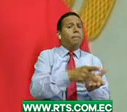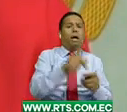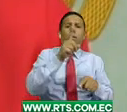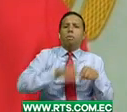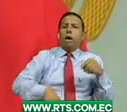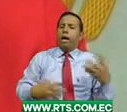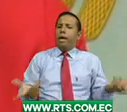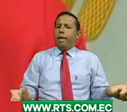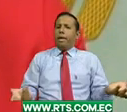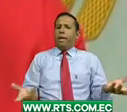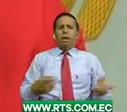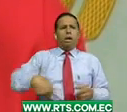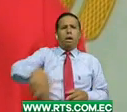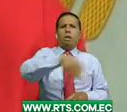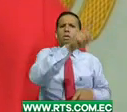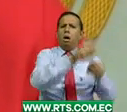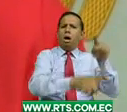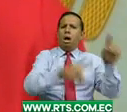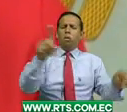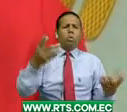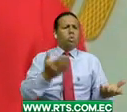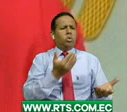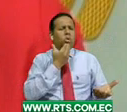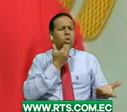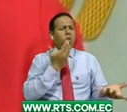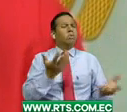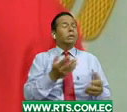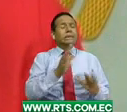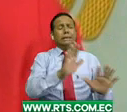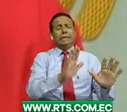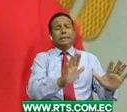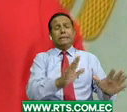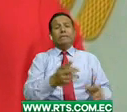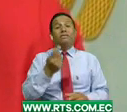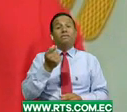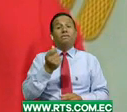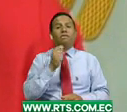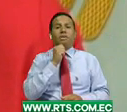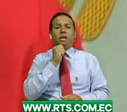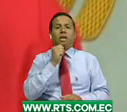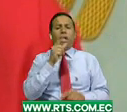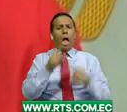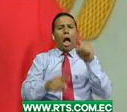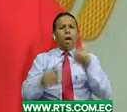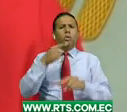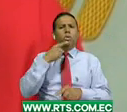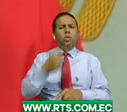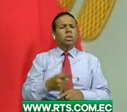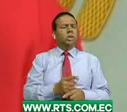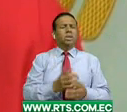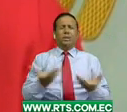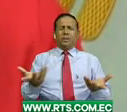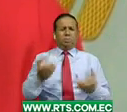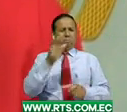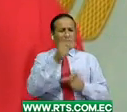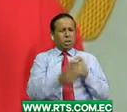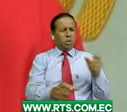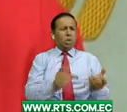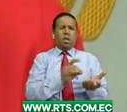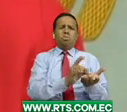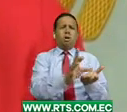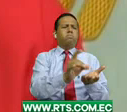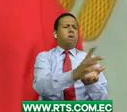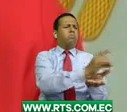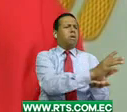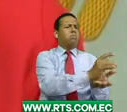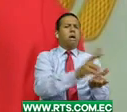de funcionarios de rango menor para que se desvincule a más de 120 personas y ajustar